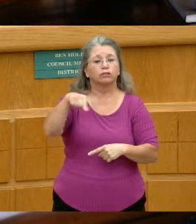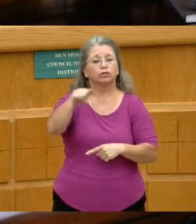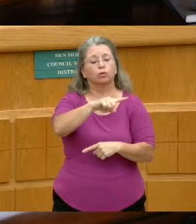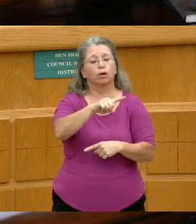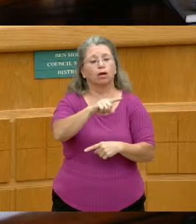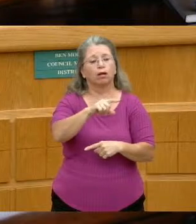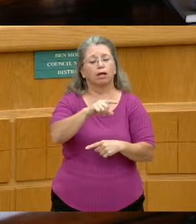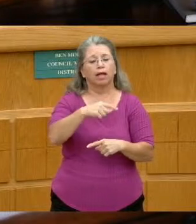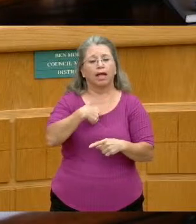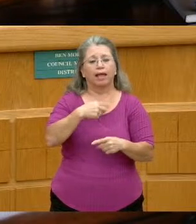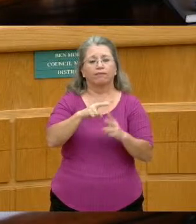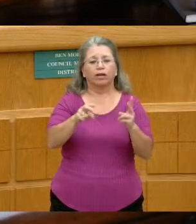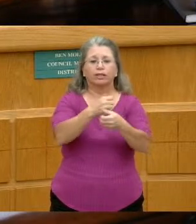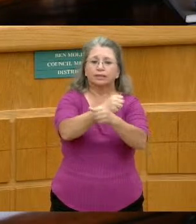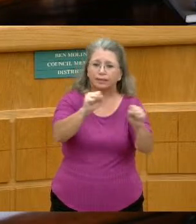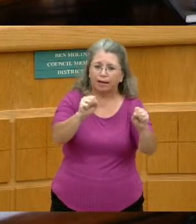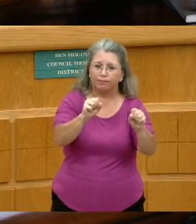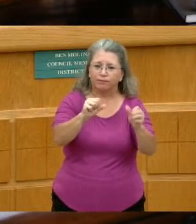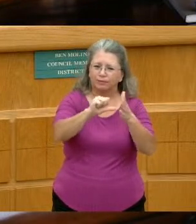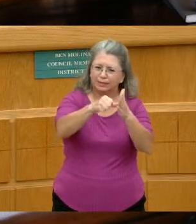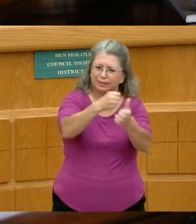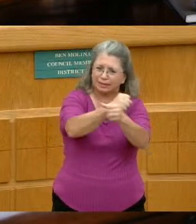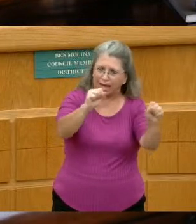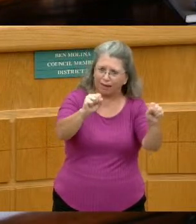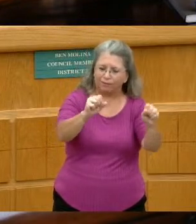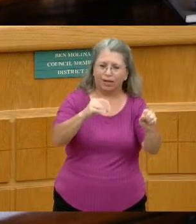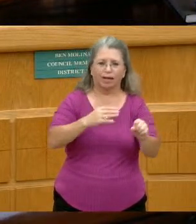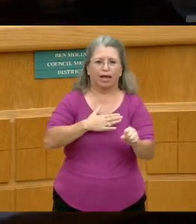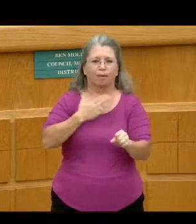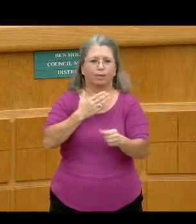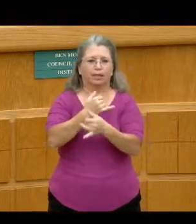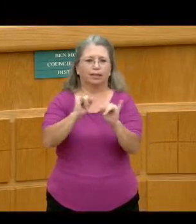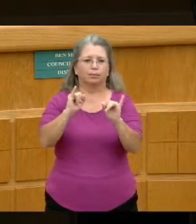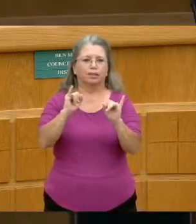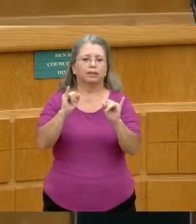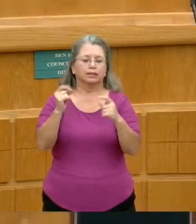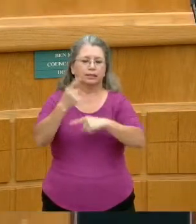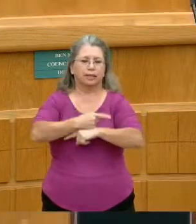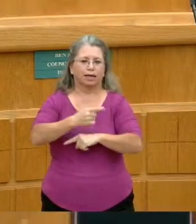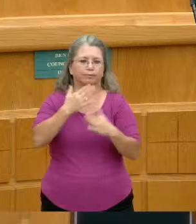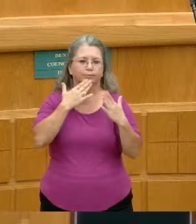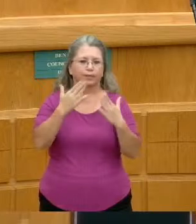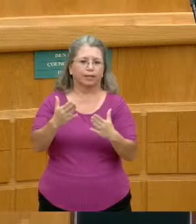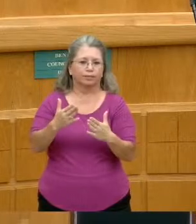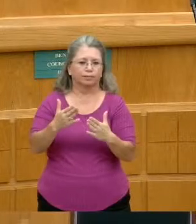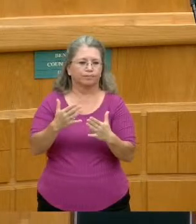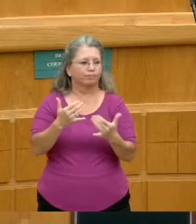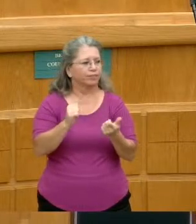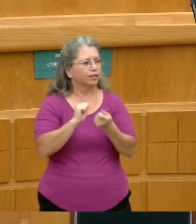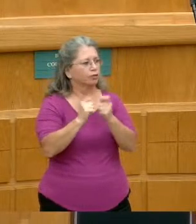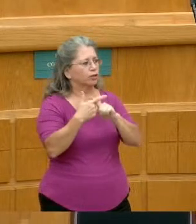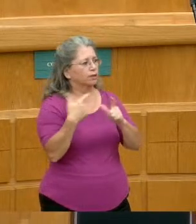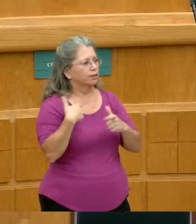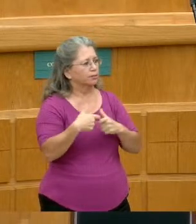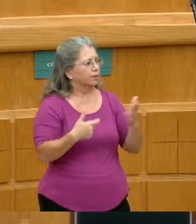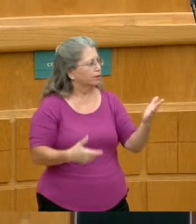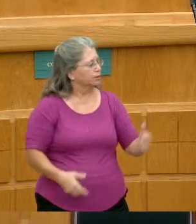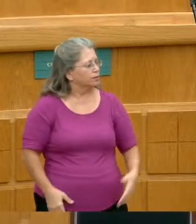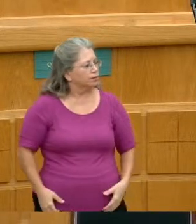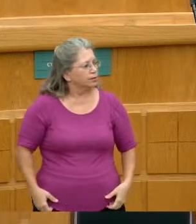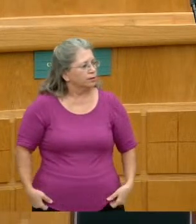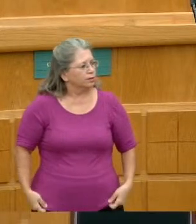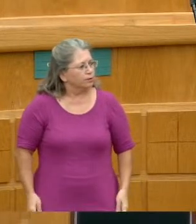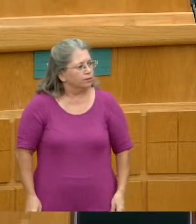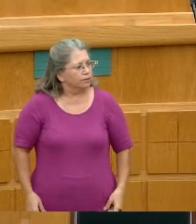safe, and happy Independence Day. Thank you. En resumen, el gobernador Greg Abbott emitió hoy una